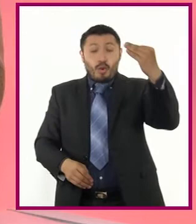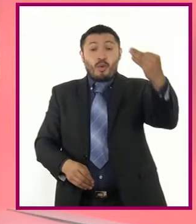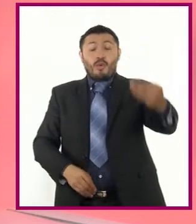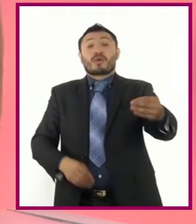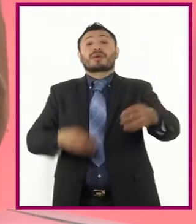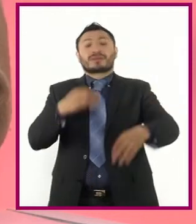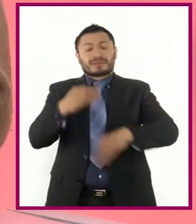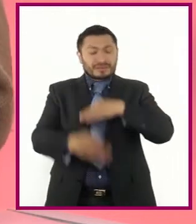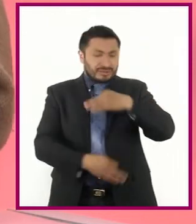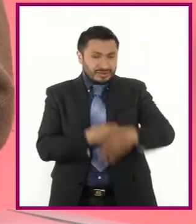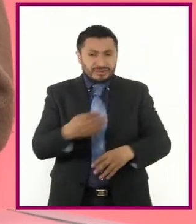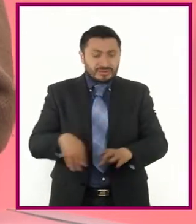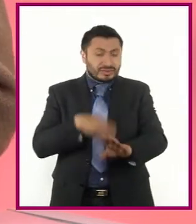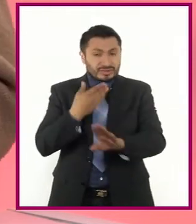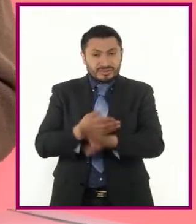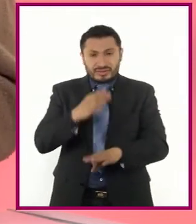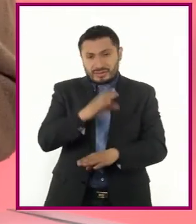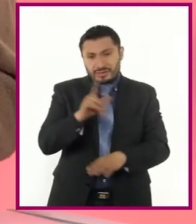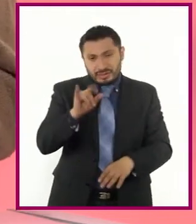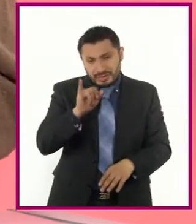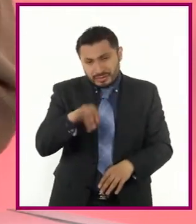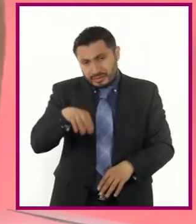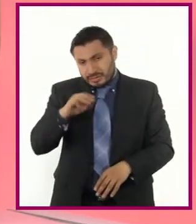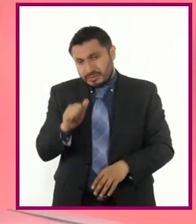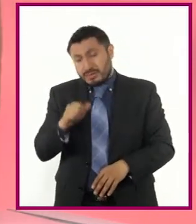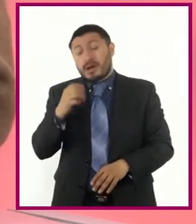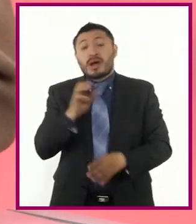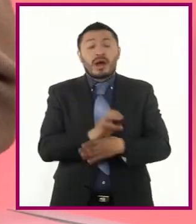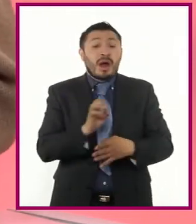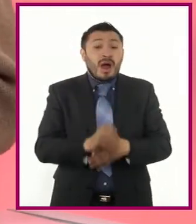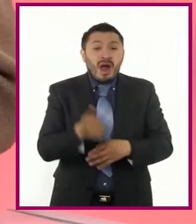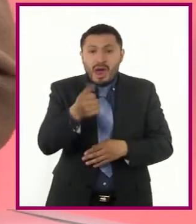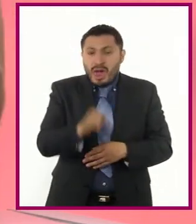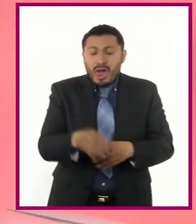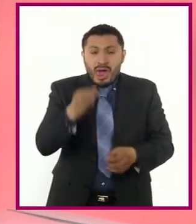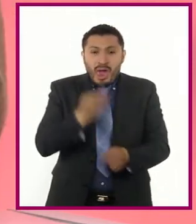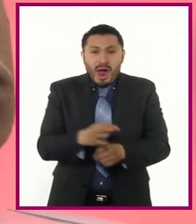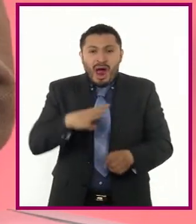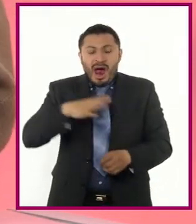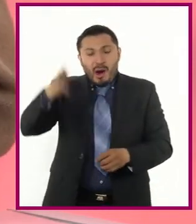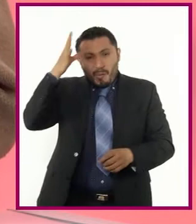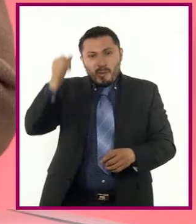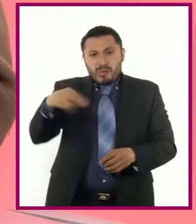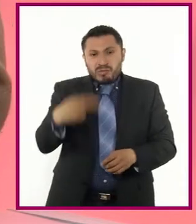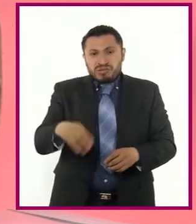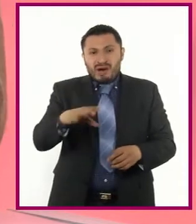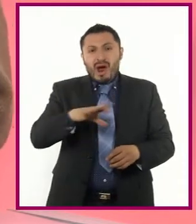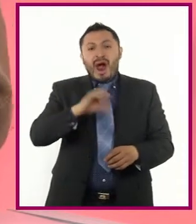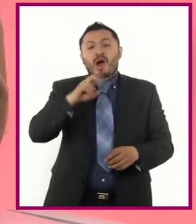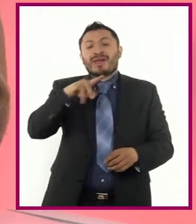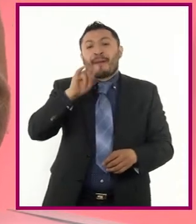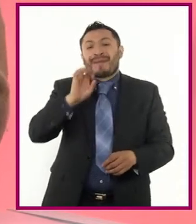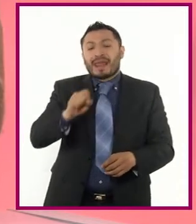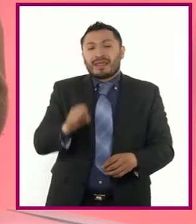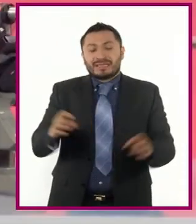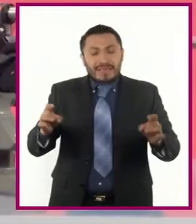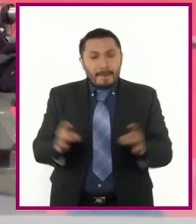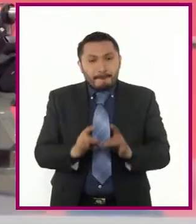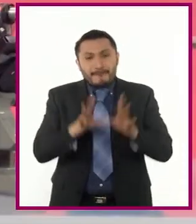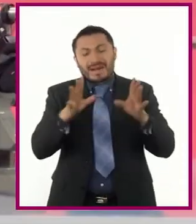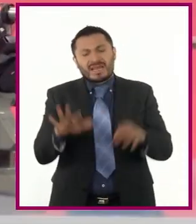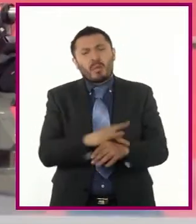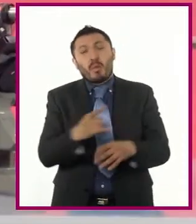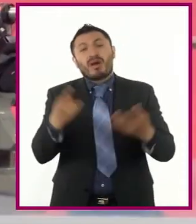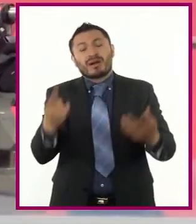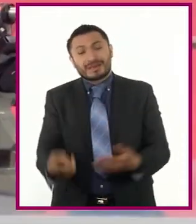estos mismos han impactado el ambiente, ¿no? Entonces, tan es así que ahorita tenemos un concepto que se le llaman contaminantes emergentes. ¿Por qué? Porque